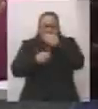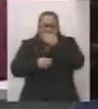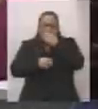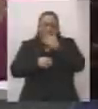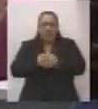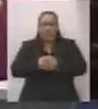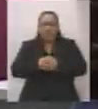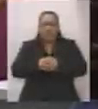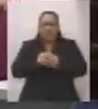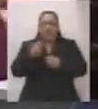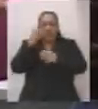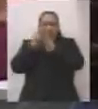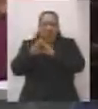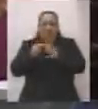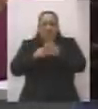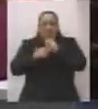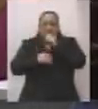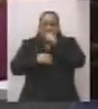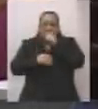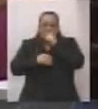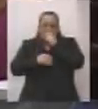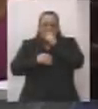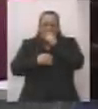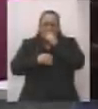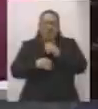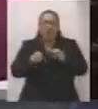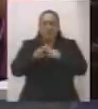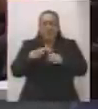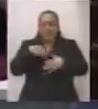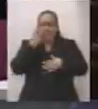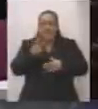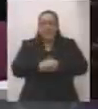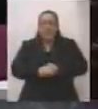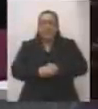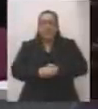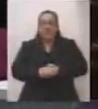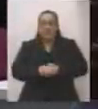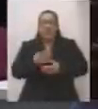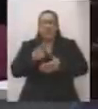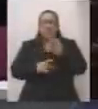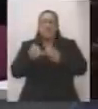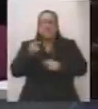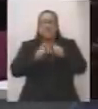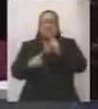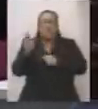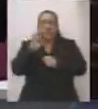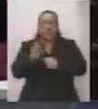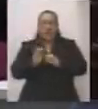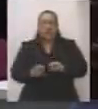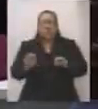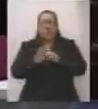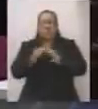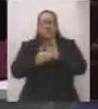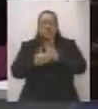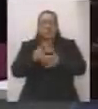unos sectores limitados, como la minería. Por ejemplo, sería interesante ver si hay cifras, datos,